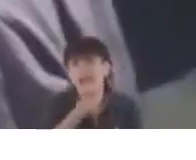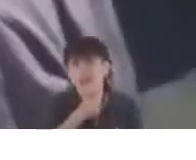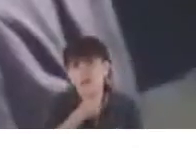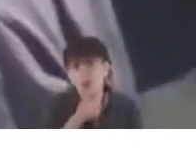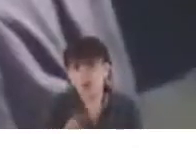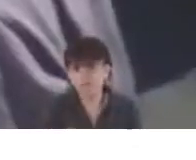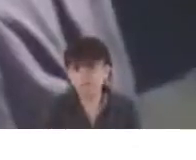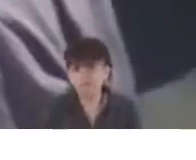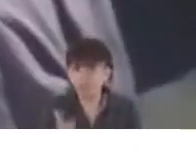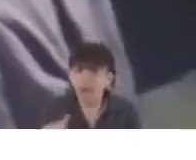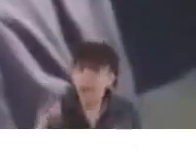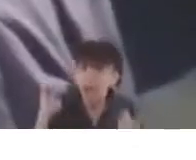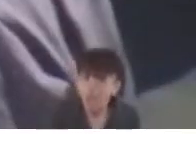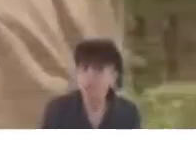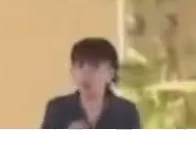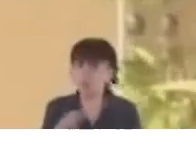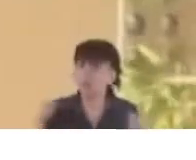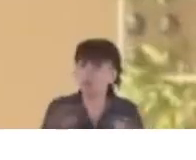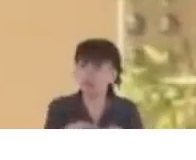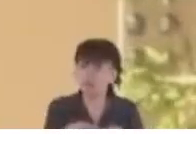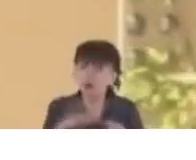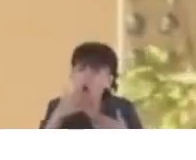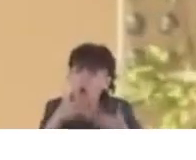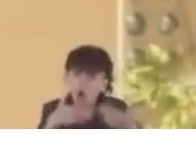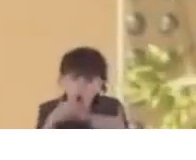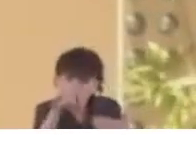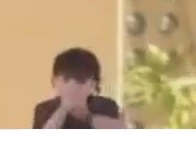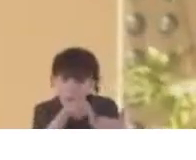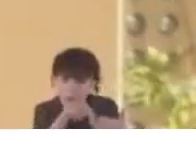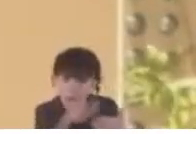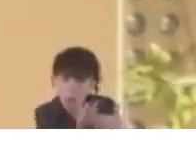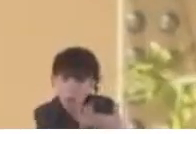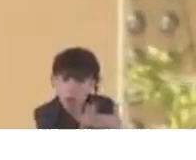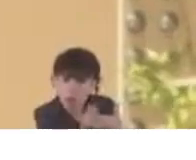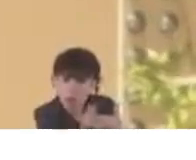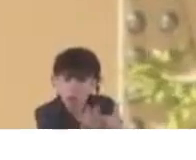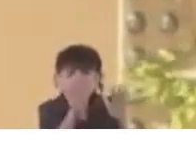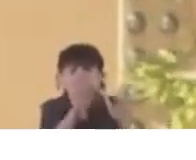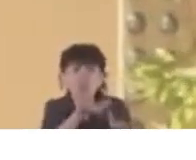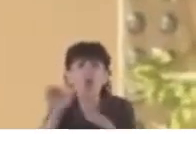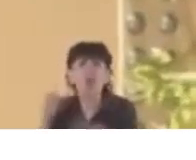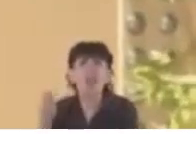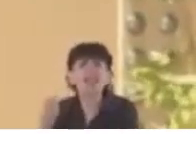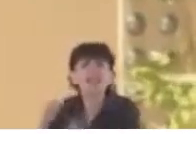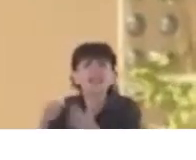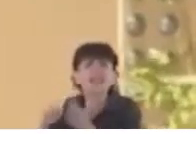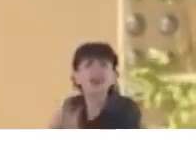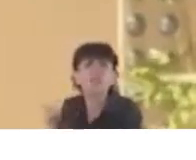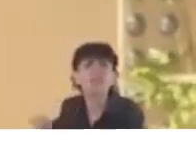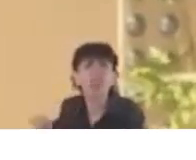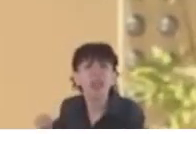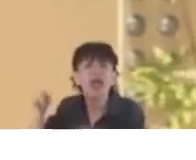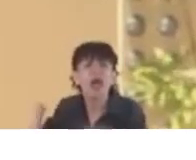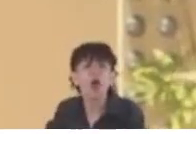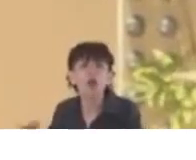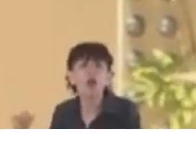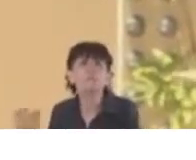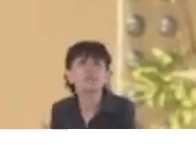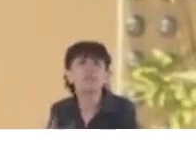Silvestre, ratifica que no va a pagar. No sé en qué queda. Supongo que estará también influido por todas